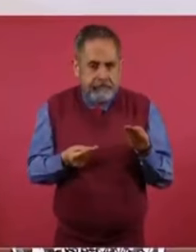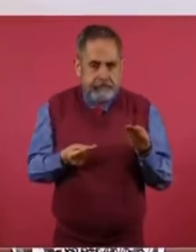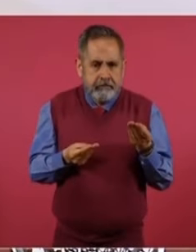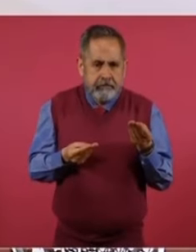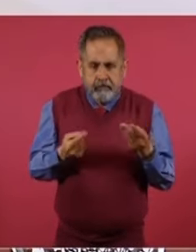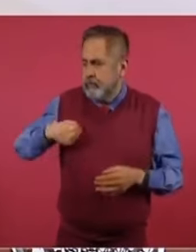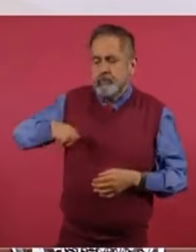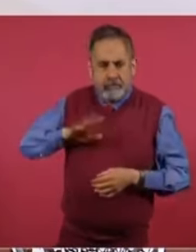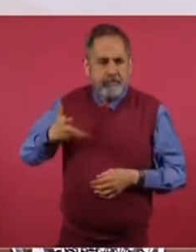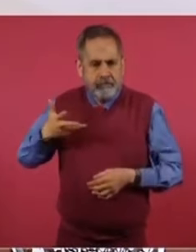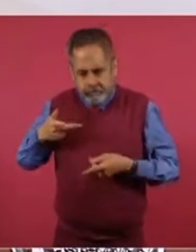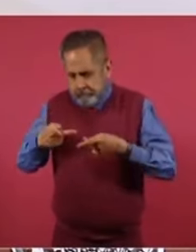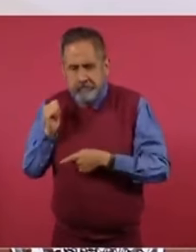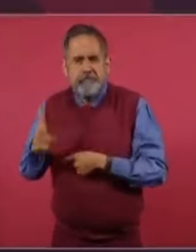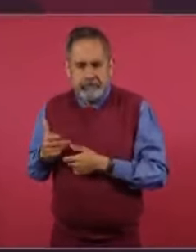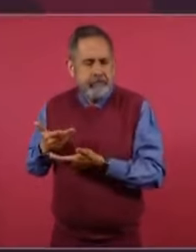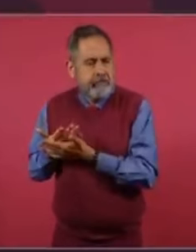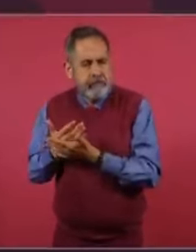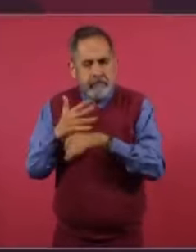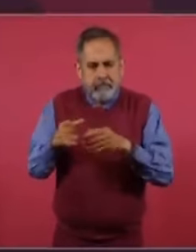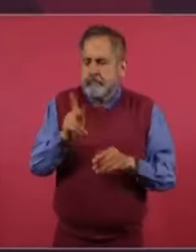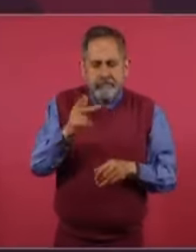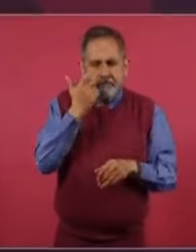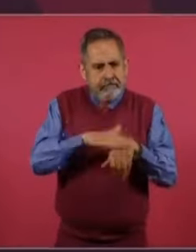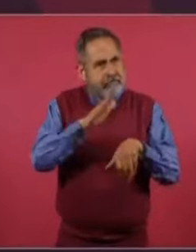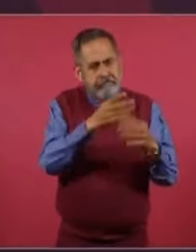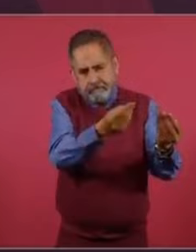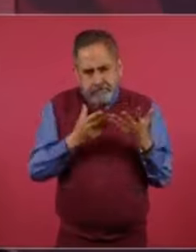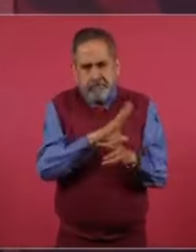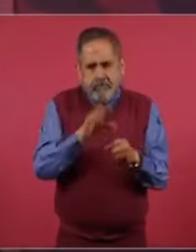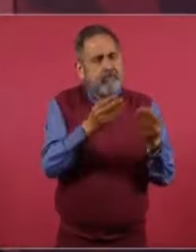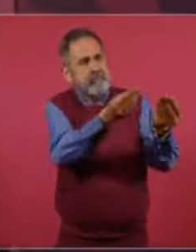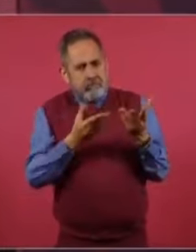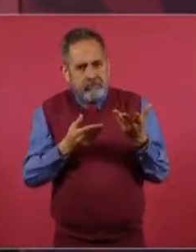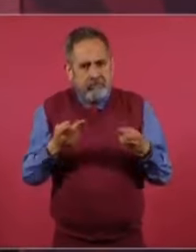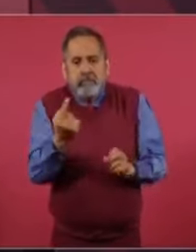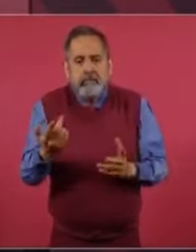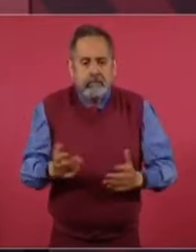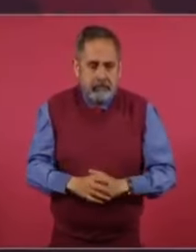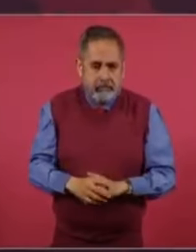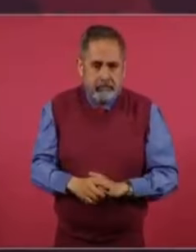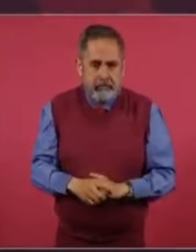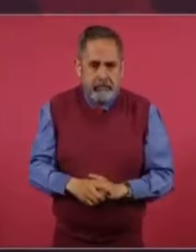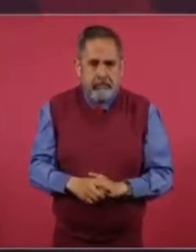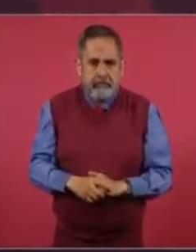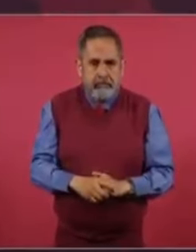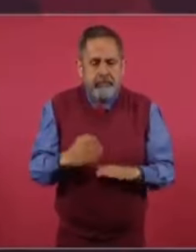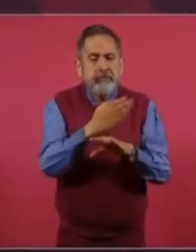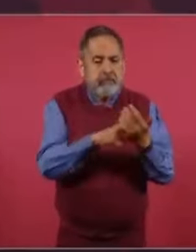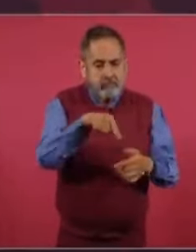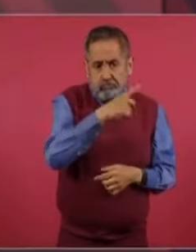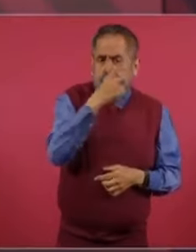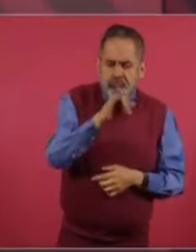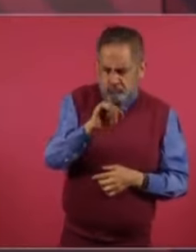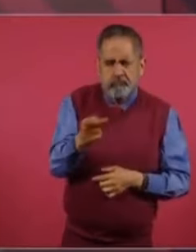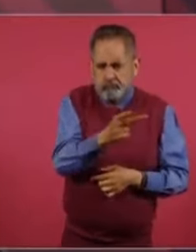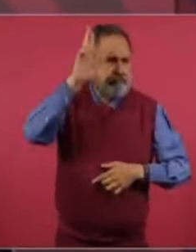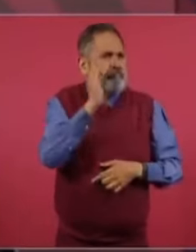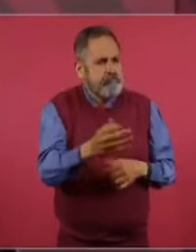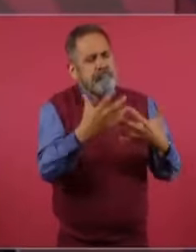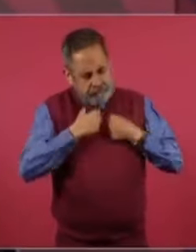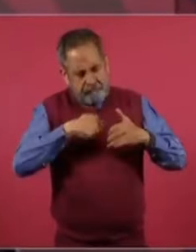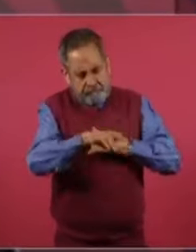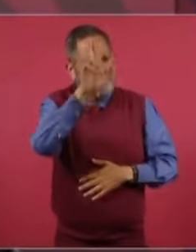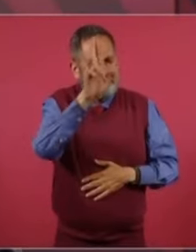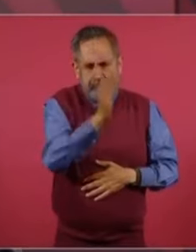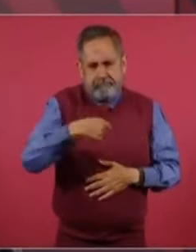Ya nosotros tenemos algo de información, pero queremos que ellos nos informen si fue un acuerdo. Al principio sostuvieron esto, de que fue un acuerdo